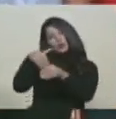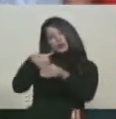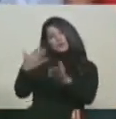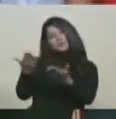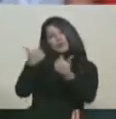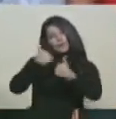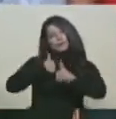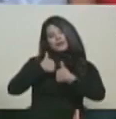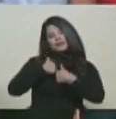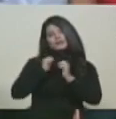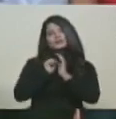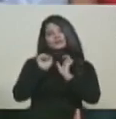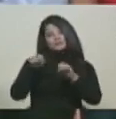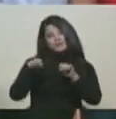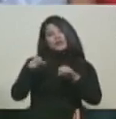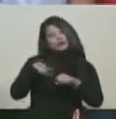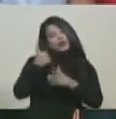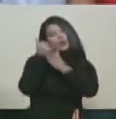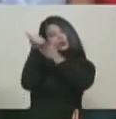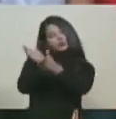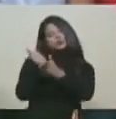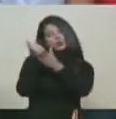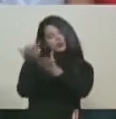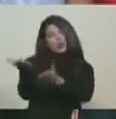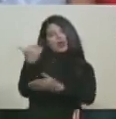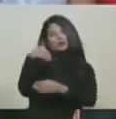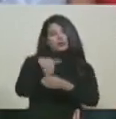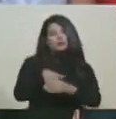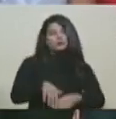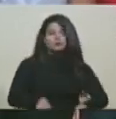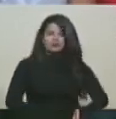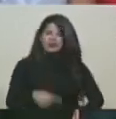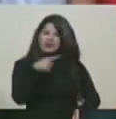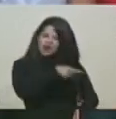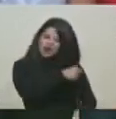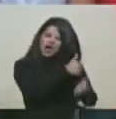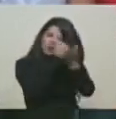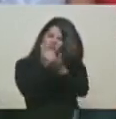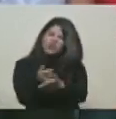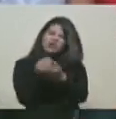Vota por mí, que yo te voy a ayudar. ¿Ayudar a qué?